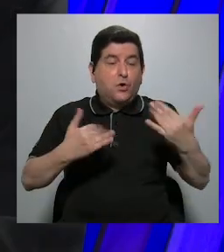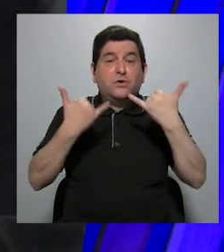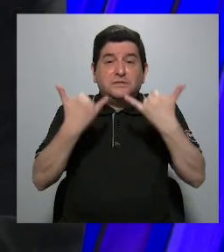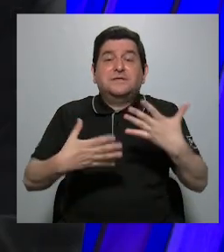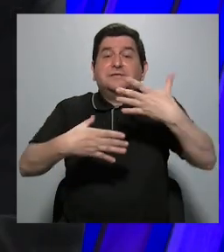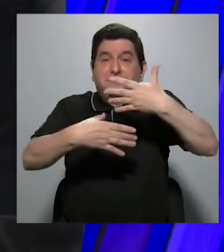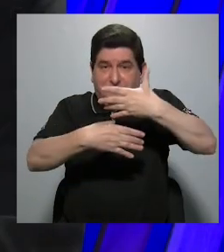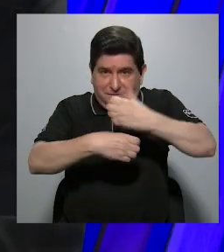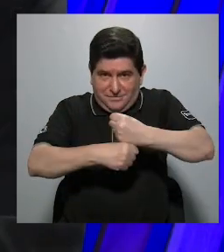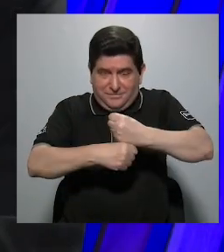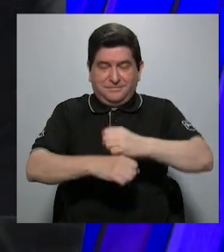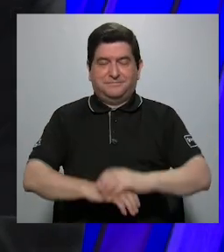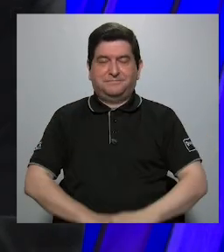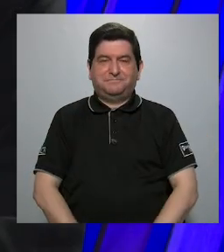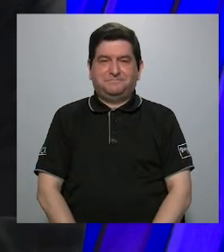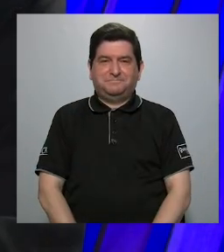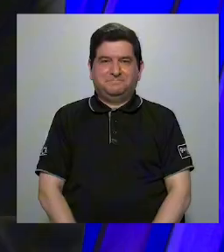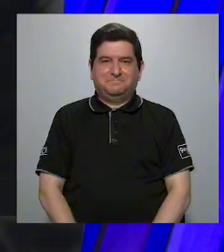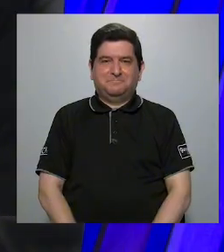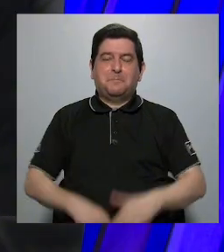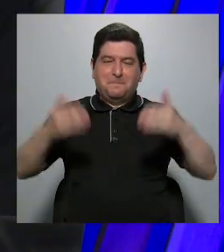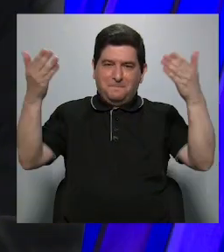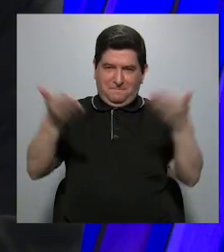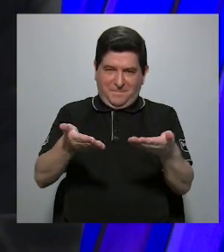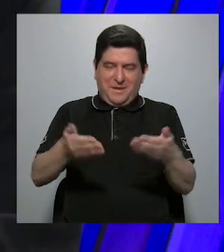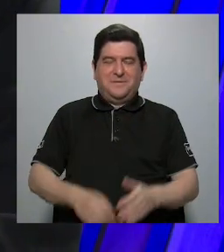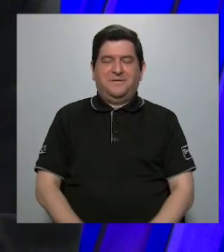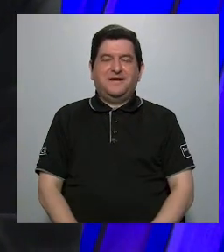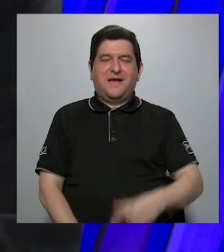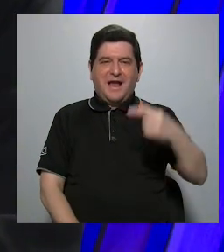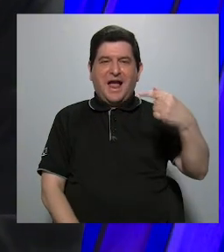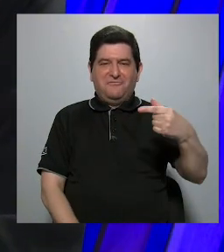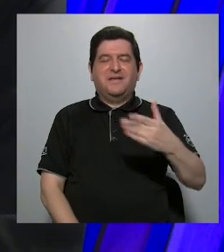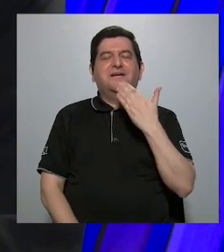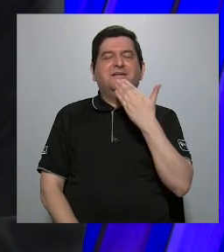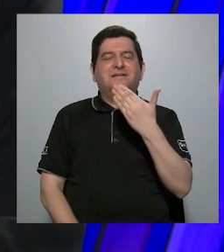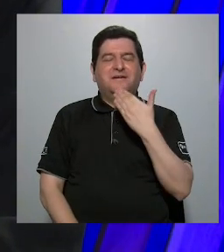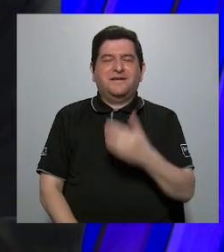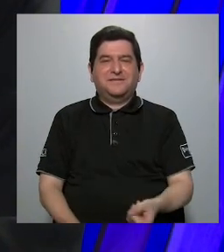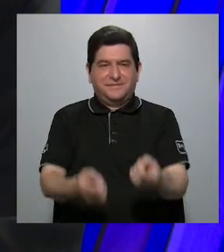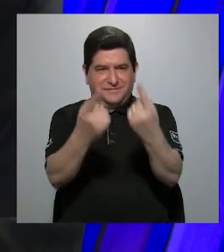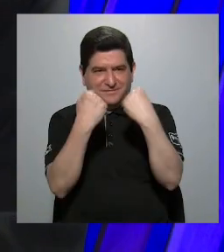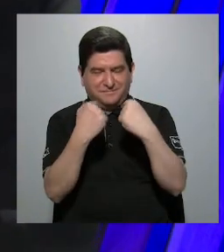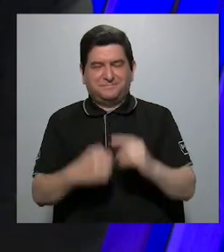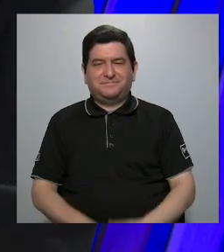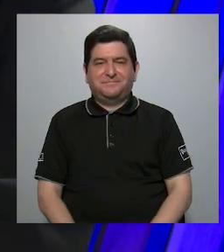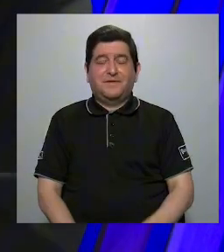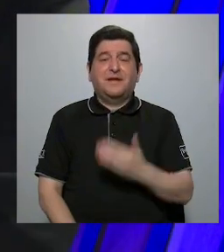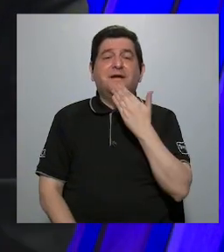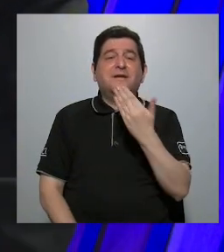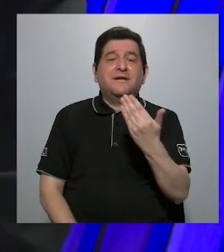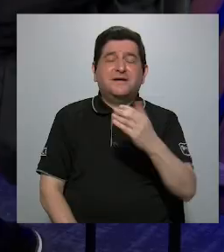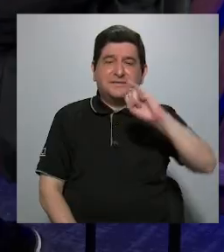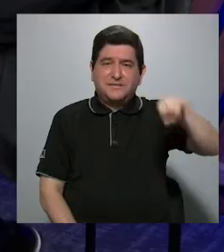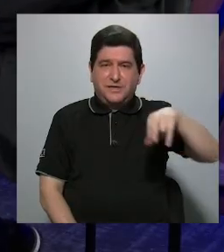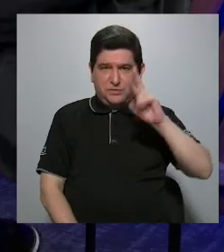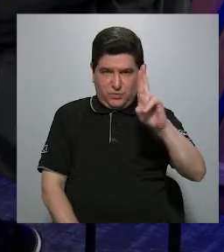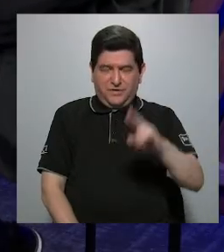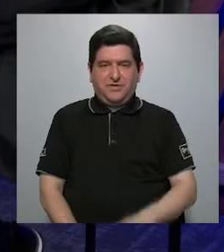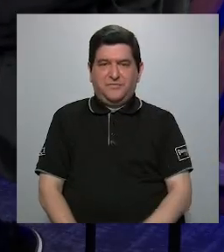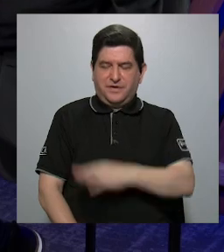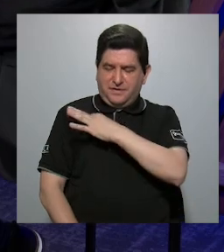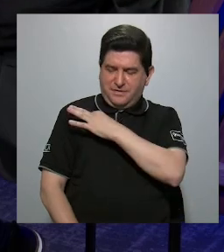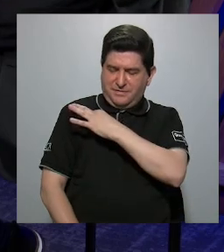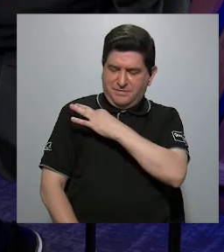de las cosas que está haciendo ahora. Bienvenido, don Gabriel, gracias por estar aquí. Gracias, don